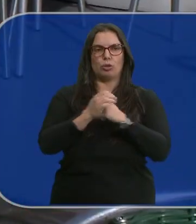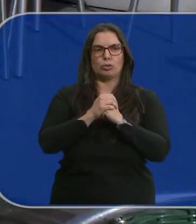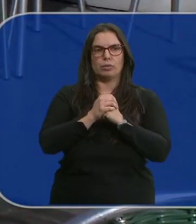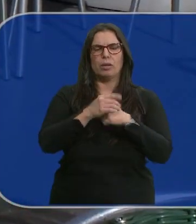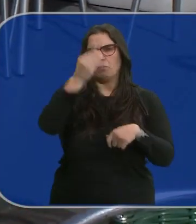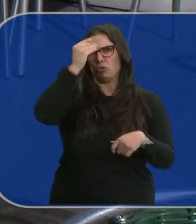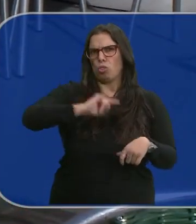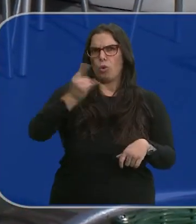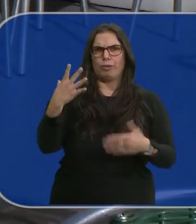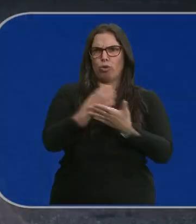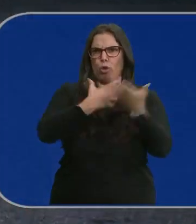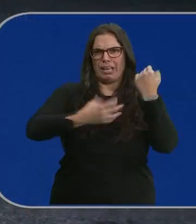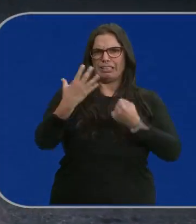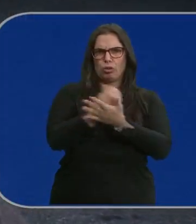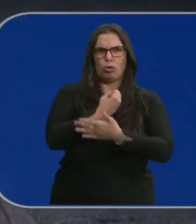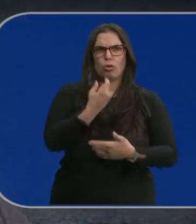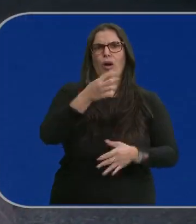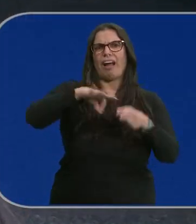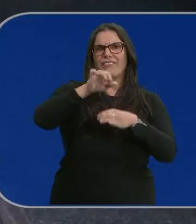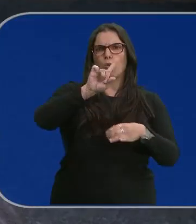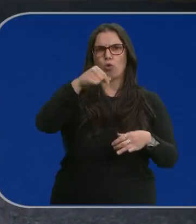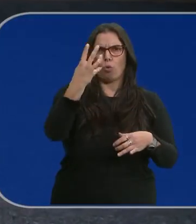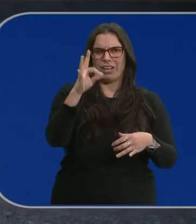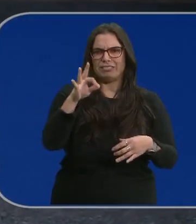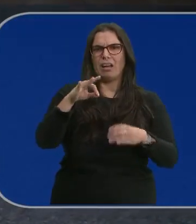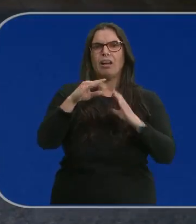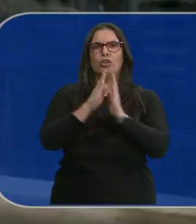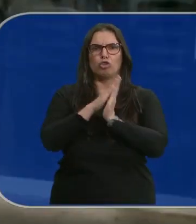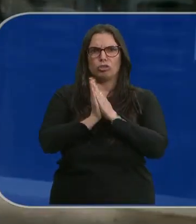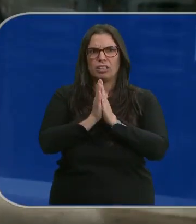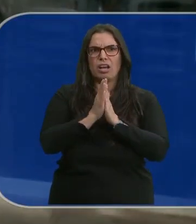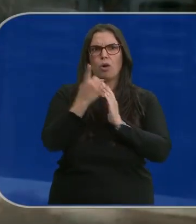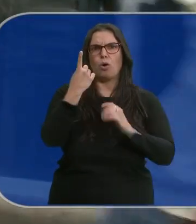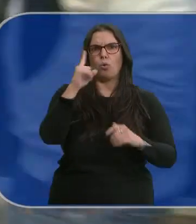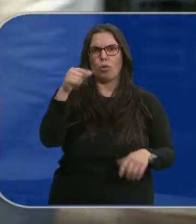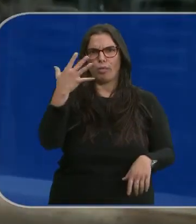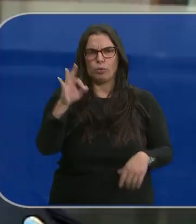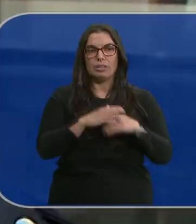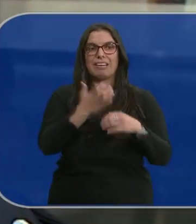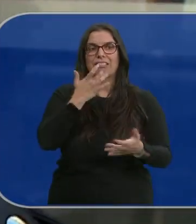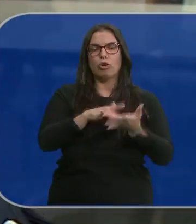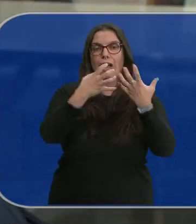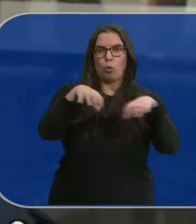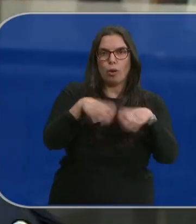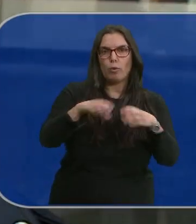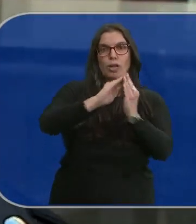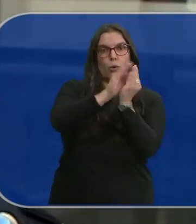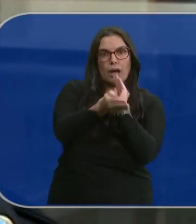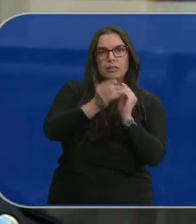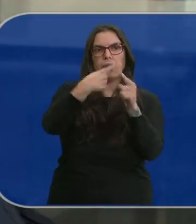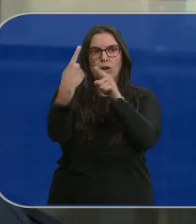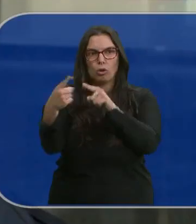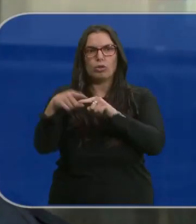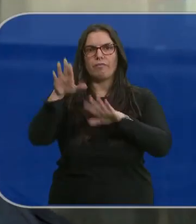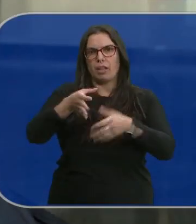doble, ¿eh? La leche, todo, ha subido todo. El café 1,40, pincho de tortilla 1,50. En el caso de que utilices huevos, aguacate y demás, pues